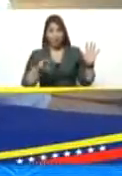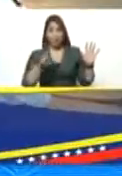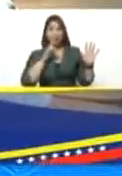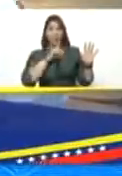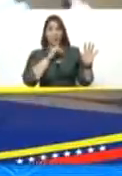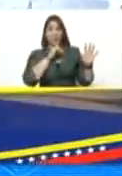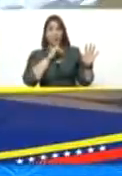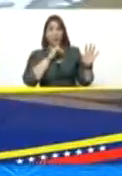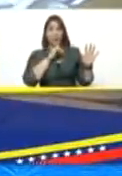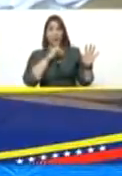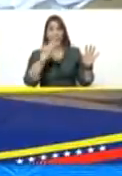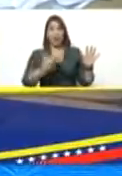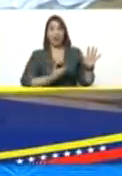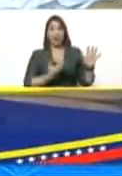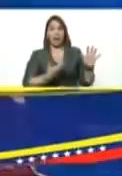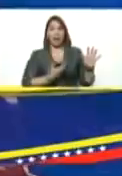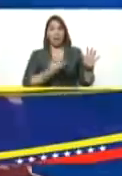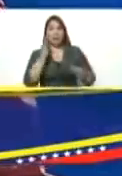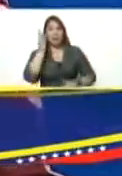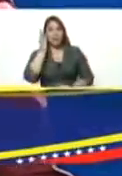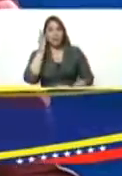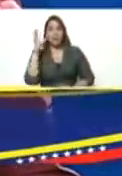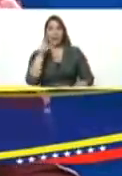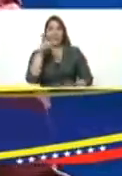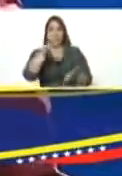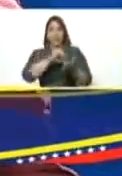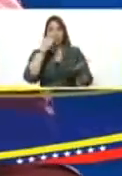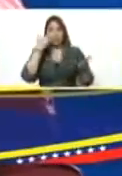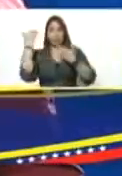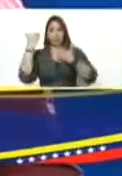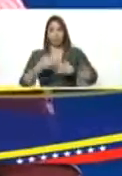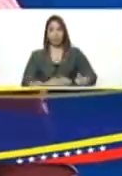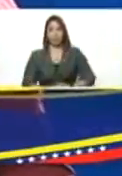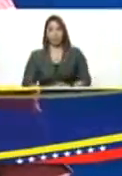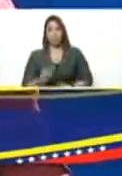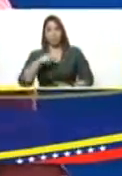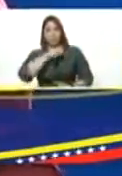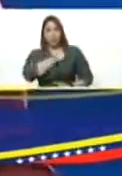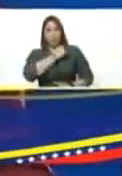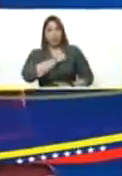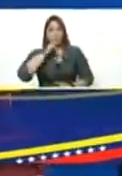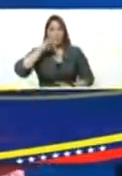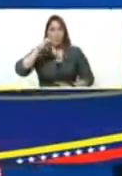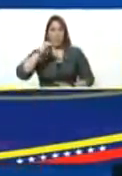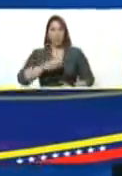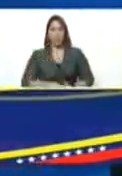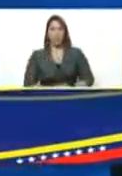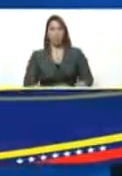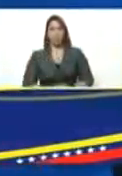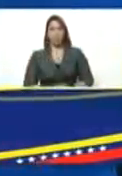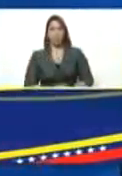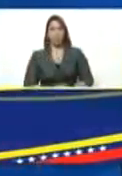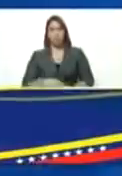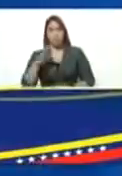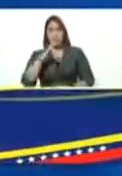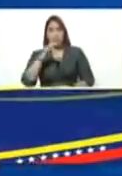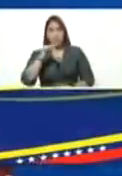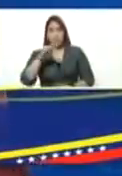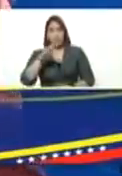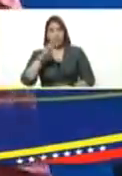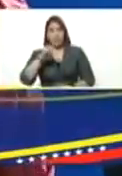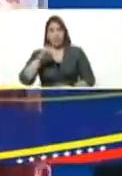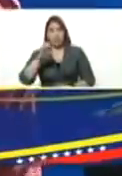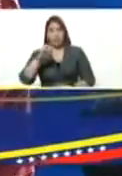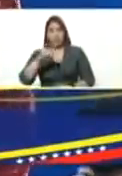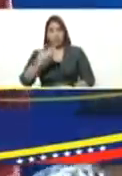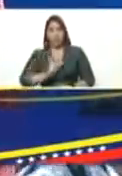¡Ah! A la alcaldesa de Caracas, nuestra camarada Carmen Teresa, la